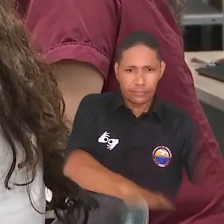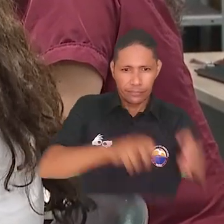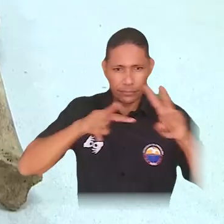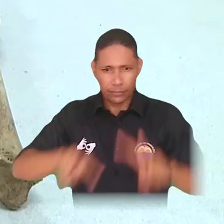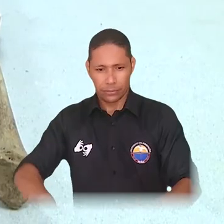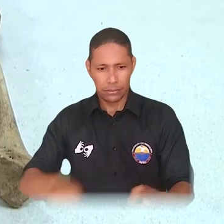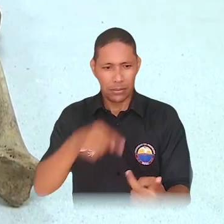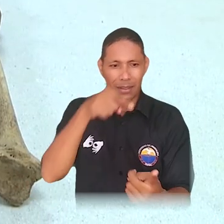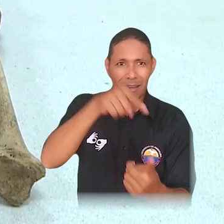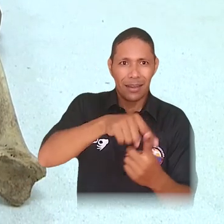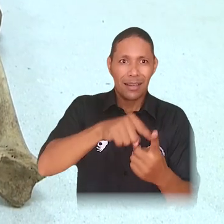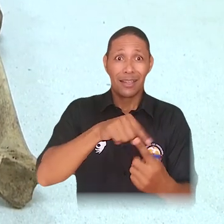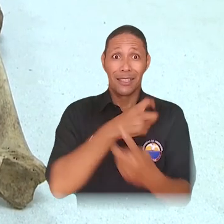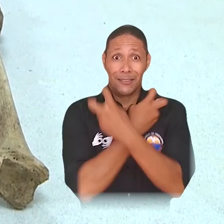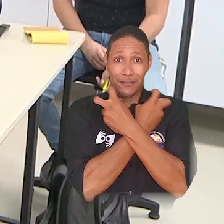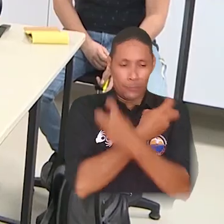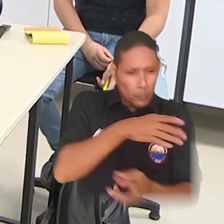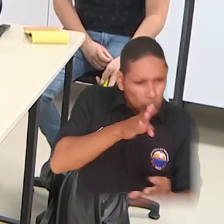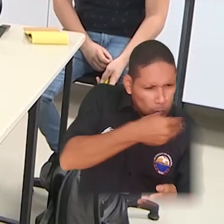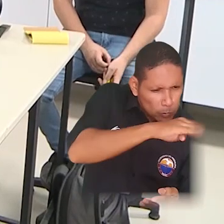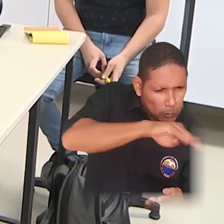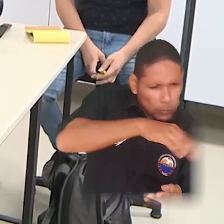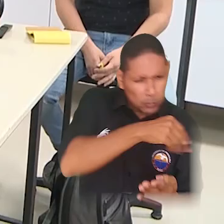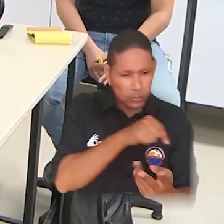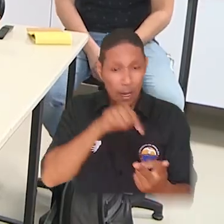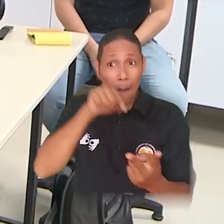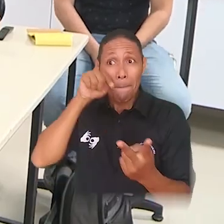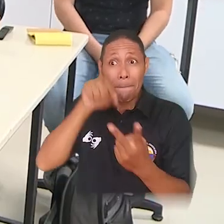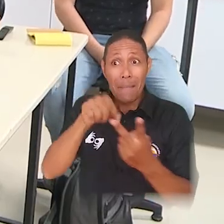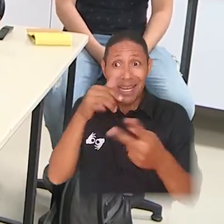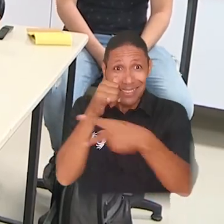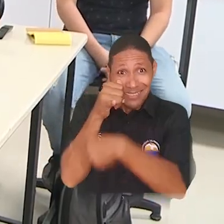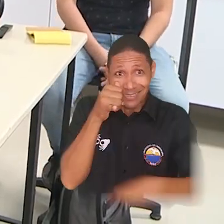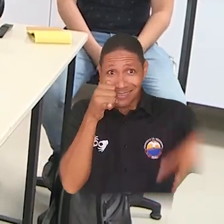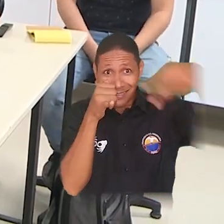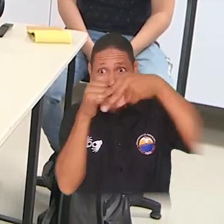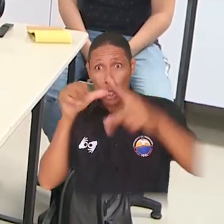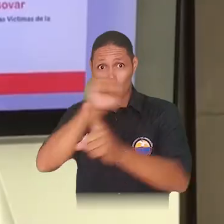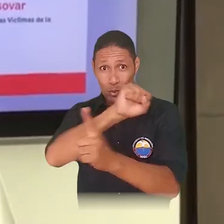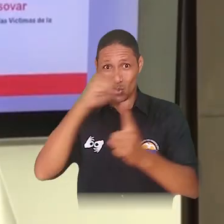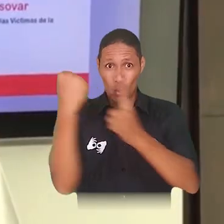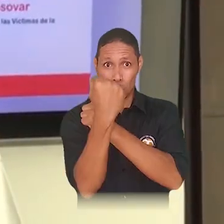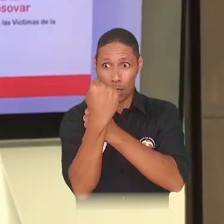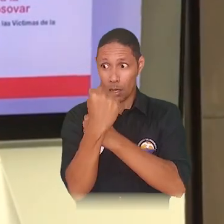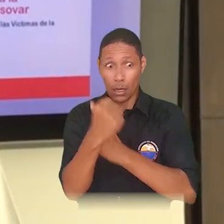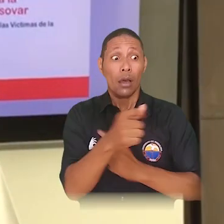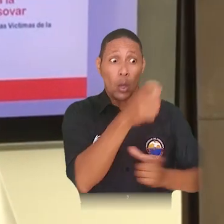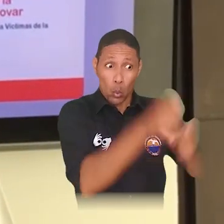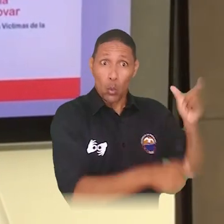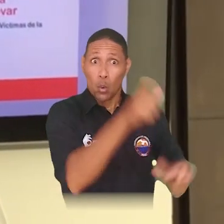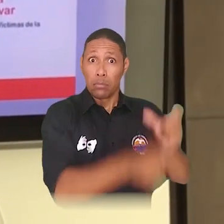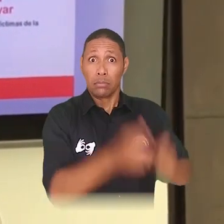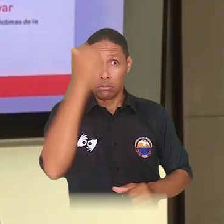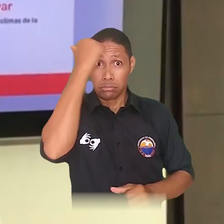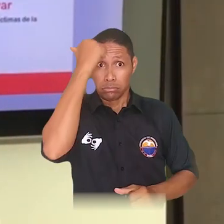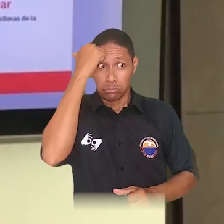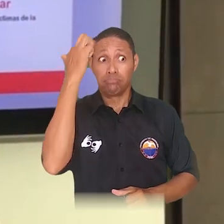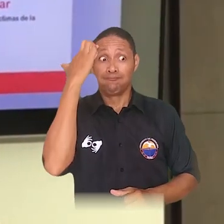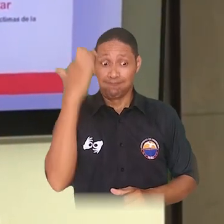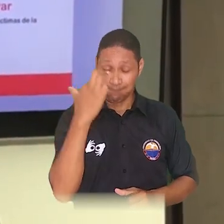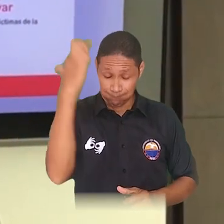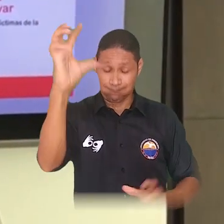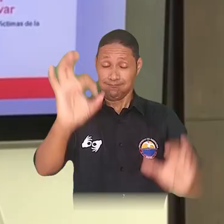profundización, la arqueológica y la social. Para lograr nuestros objetivos de formación, contamos con docentes altamente calificados tanto a nivel nacional